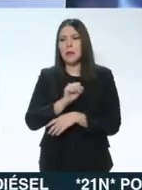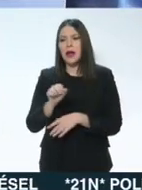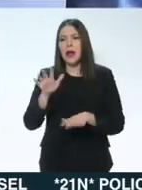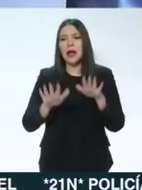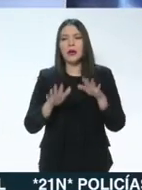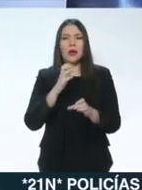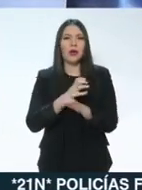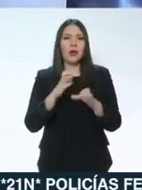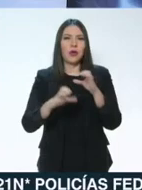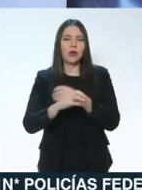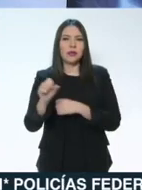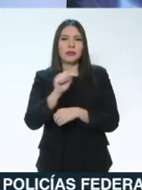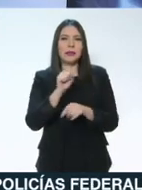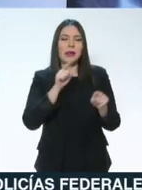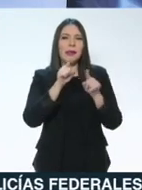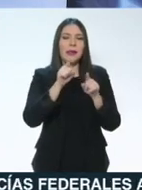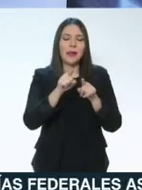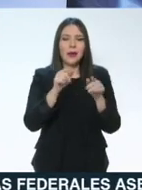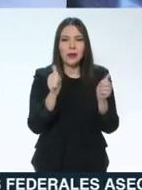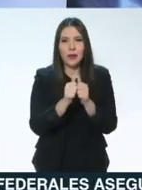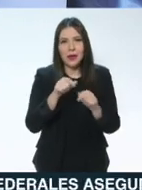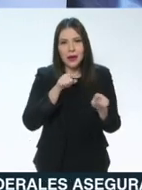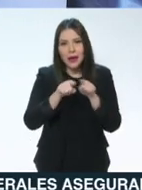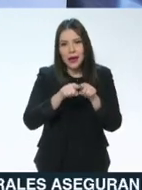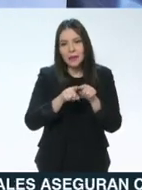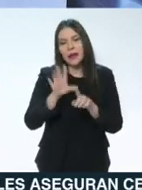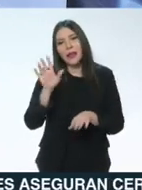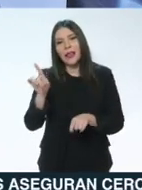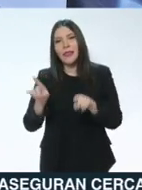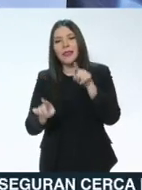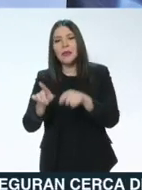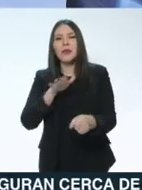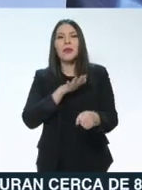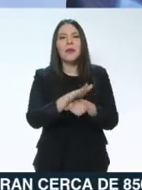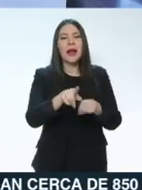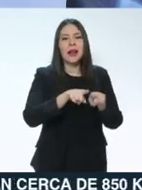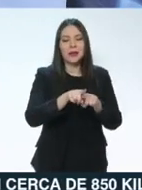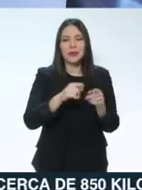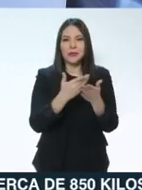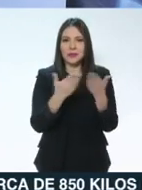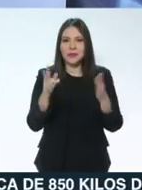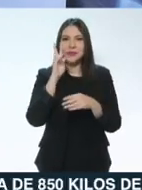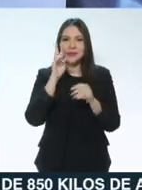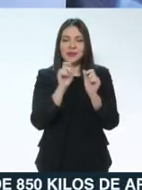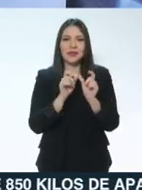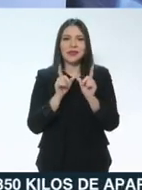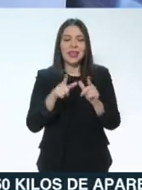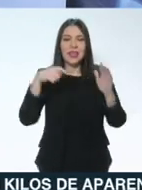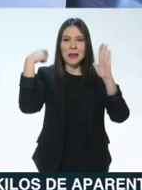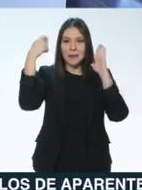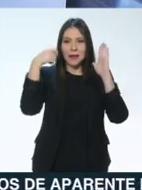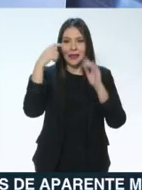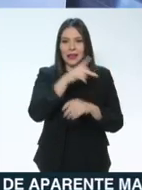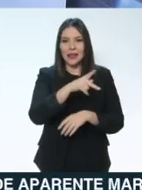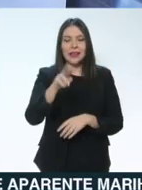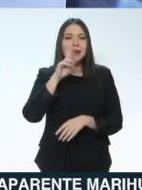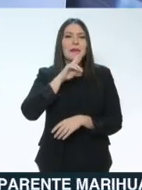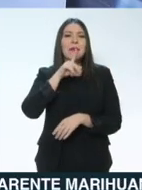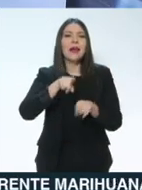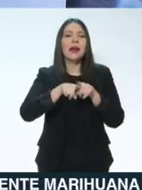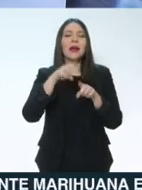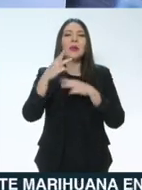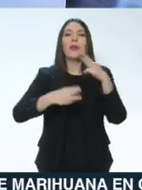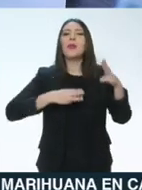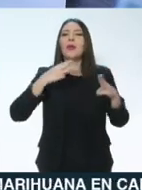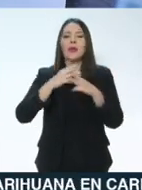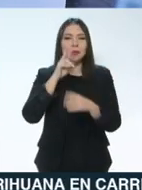hacemos cosas por ellos, ¿no? Depende, ¿no? La circunstancia. Depende del hermano. Sí. Exacto, les voy a mostrar un video de que consideran el mejor hermano del mundo. Vamos a